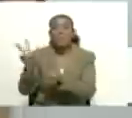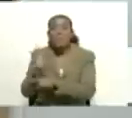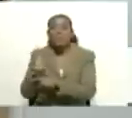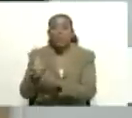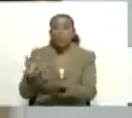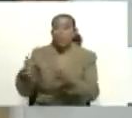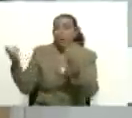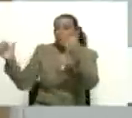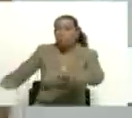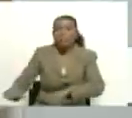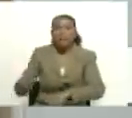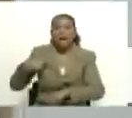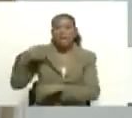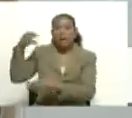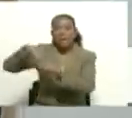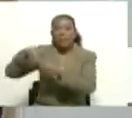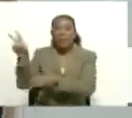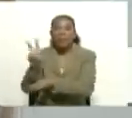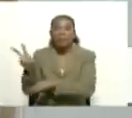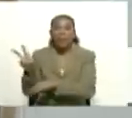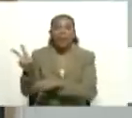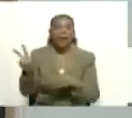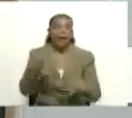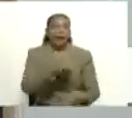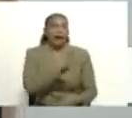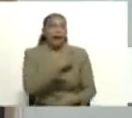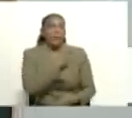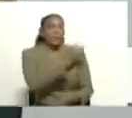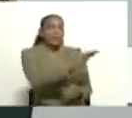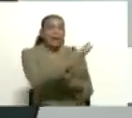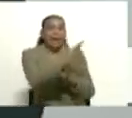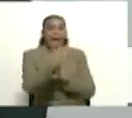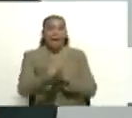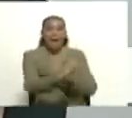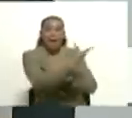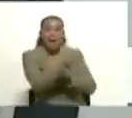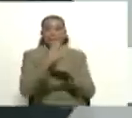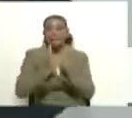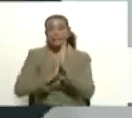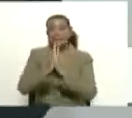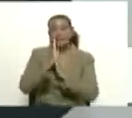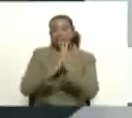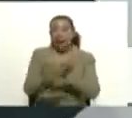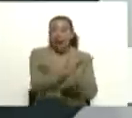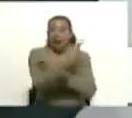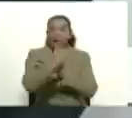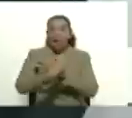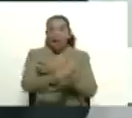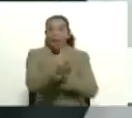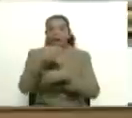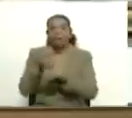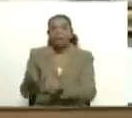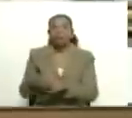caos, una catástrofe en Venezuela en el tiempo de pandemia.